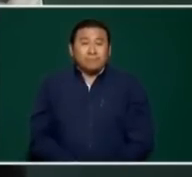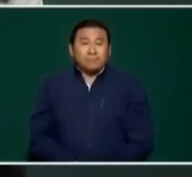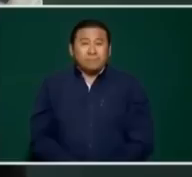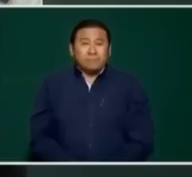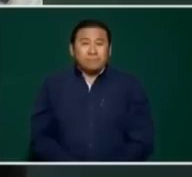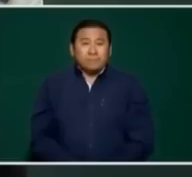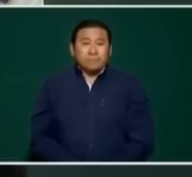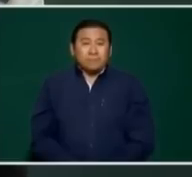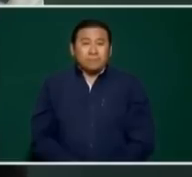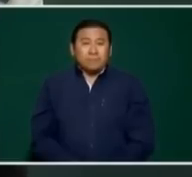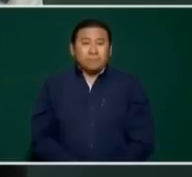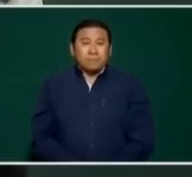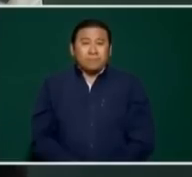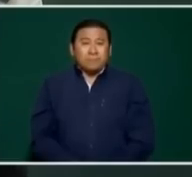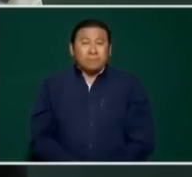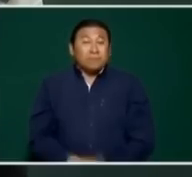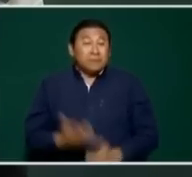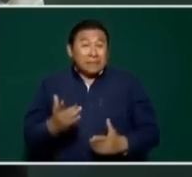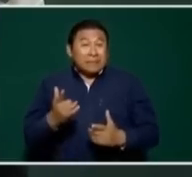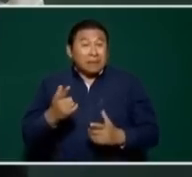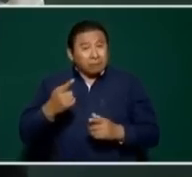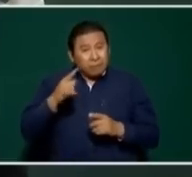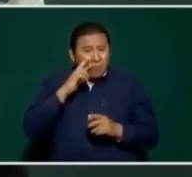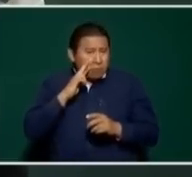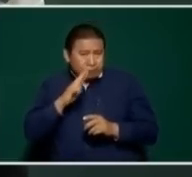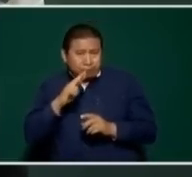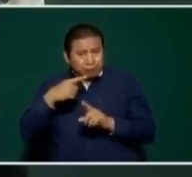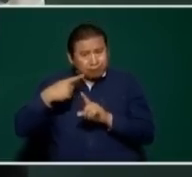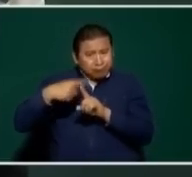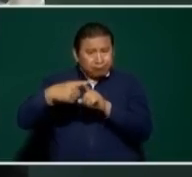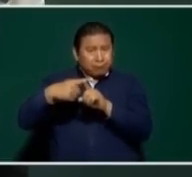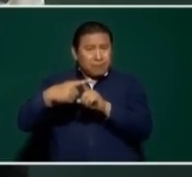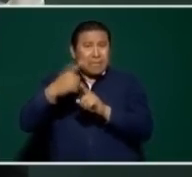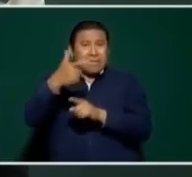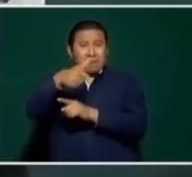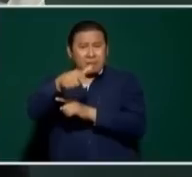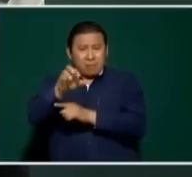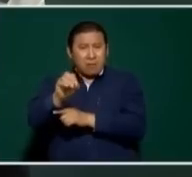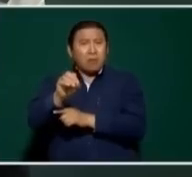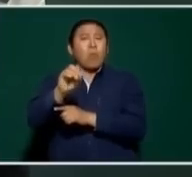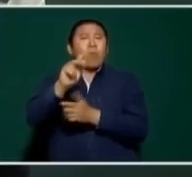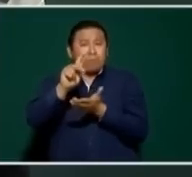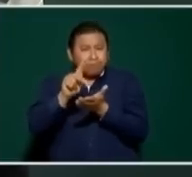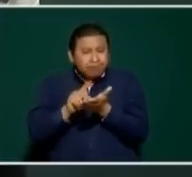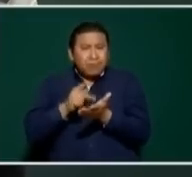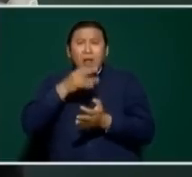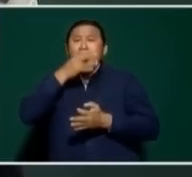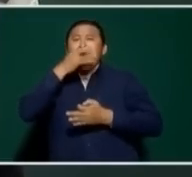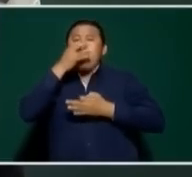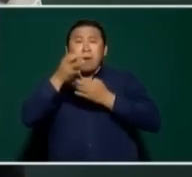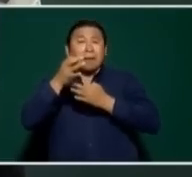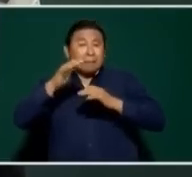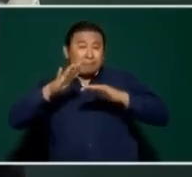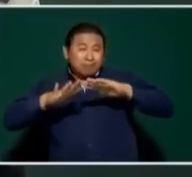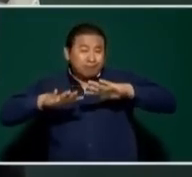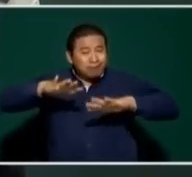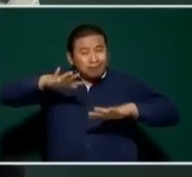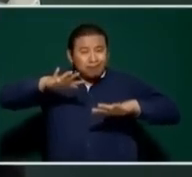Entonces, el resultado en el caso de Quintana Roo, repito, el promedio